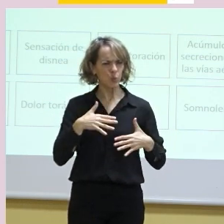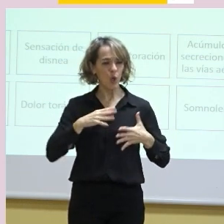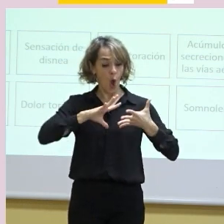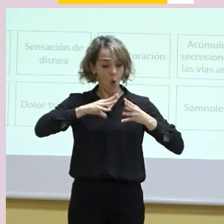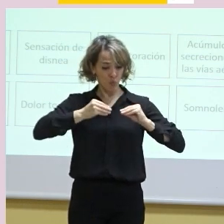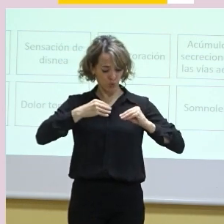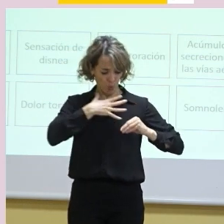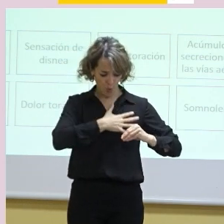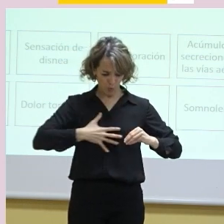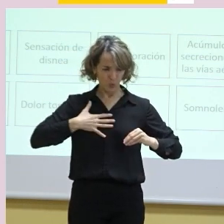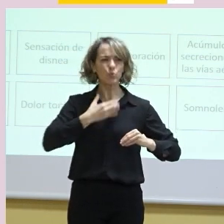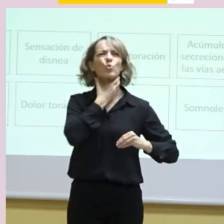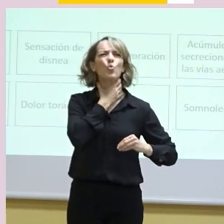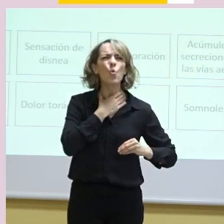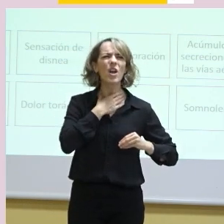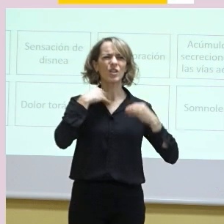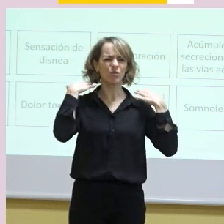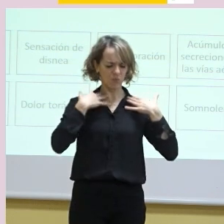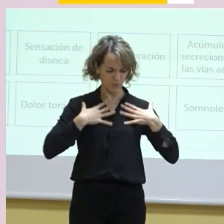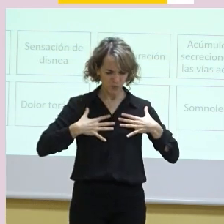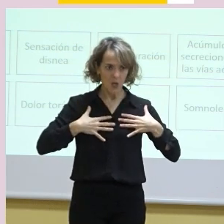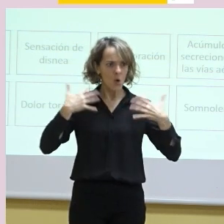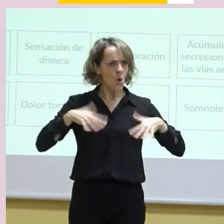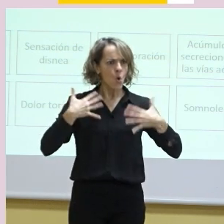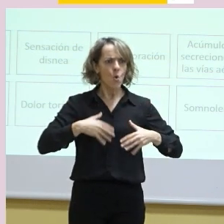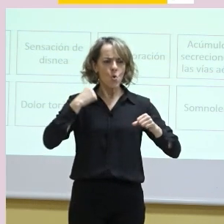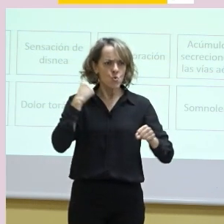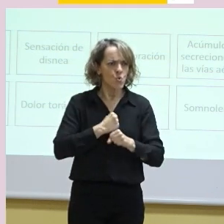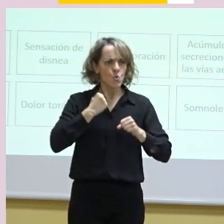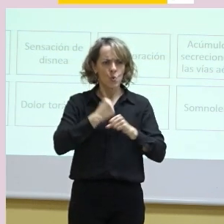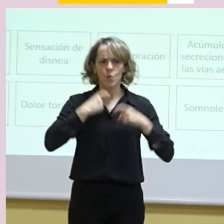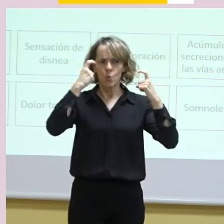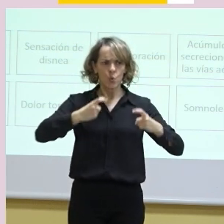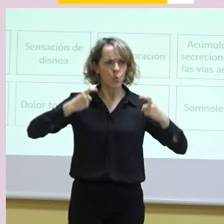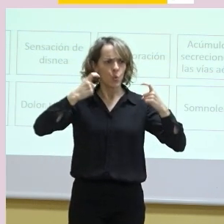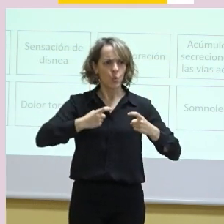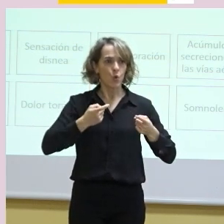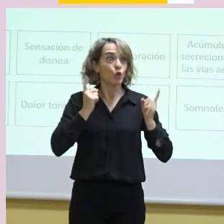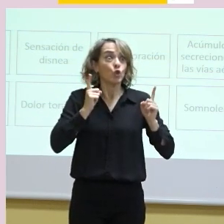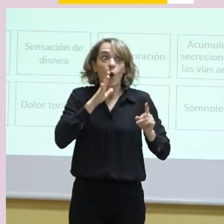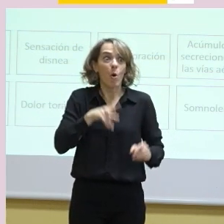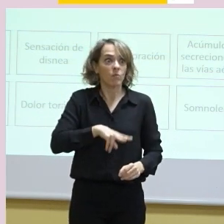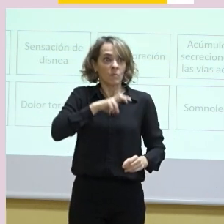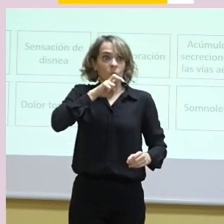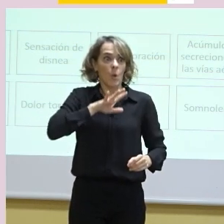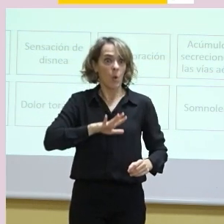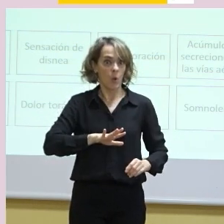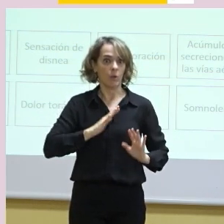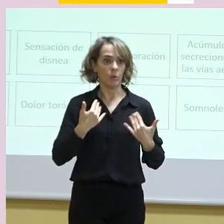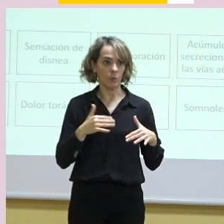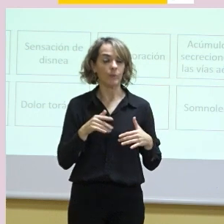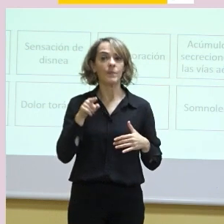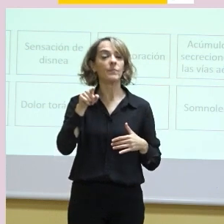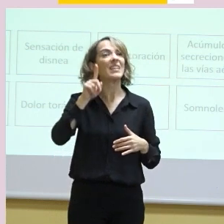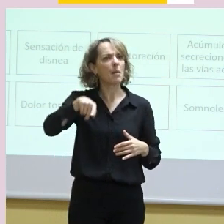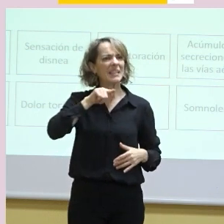respiratoria, musculatura del cuello, intercostal, diafragma, hacen mucho trabajo para simplemente respirar. También son pacientes que pueden